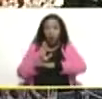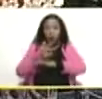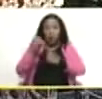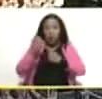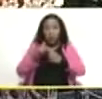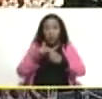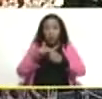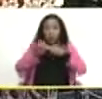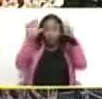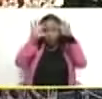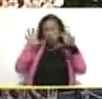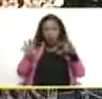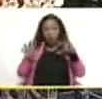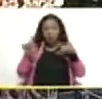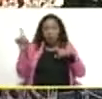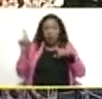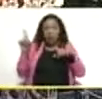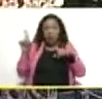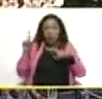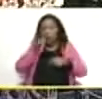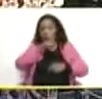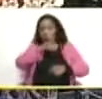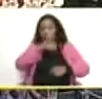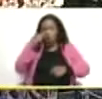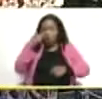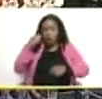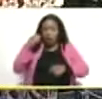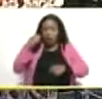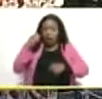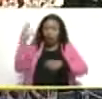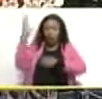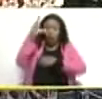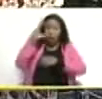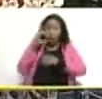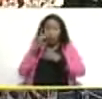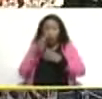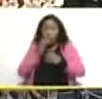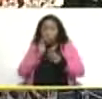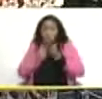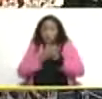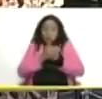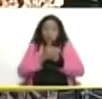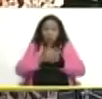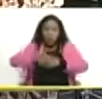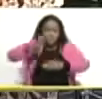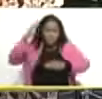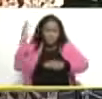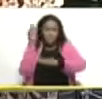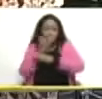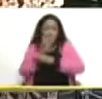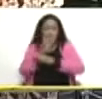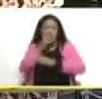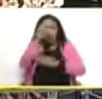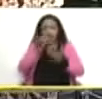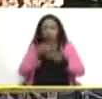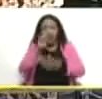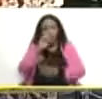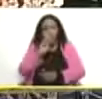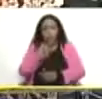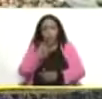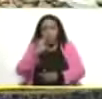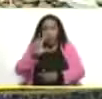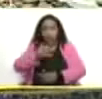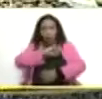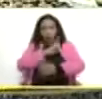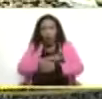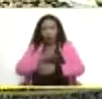2023, contra el narcotráfico que viene de Colombia, Mano de Hierro 2023, contra el contrabando para